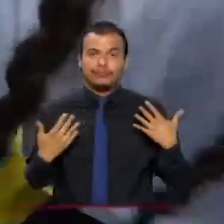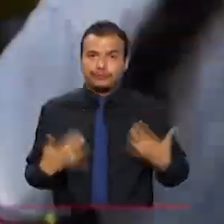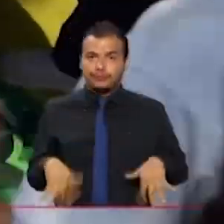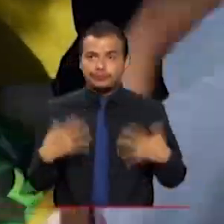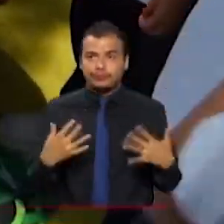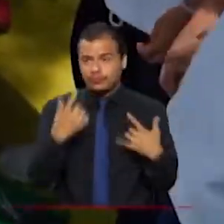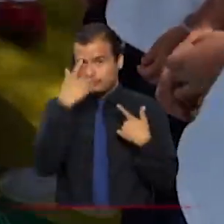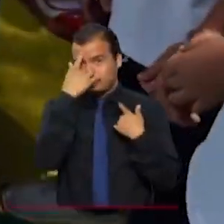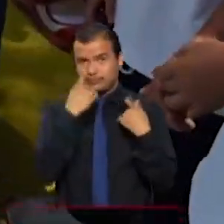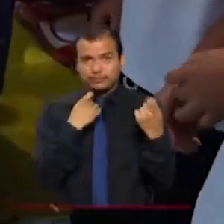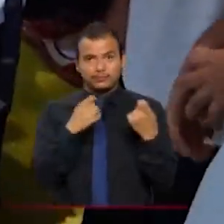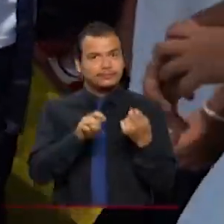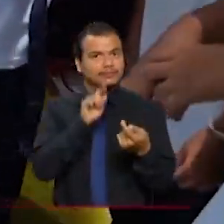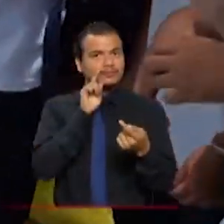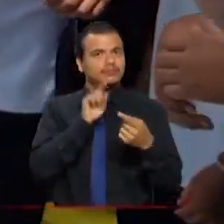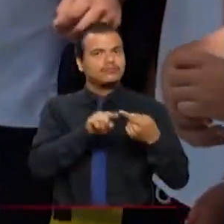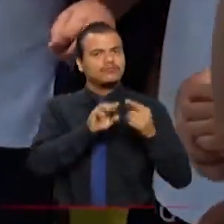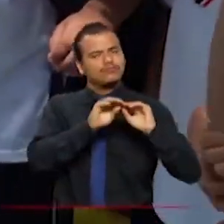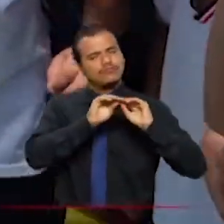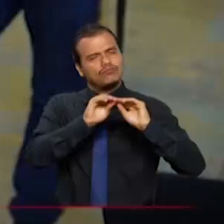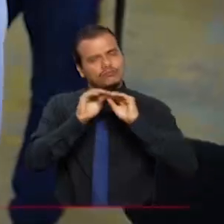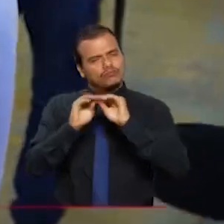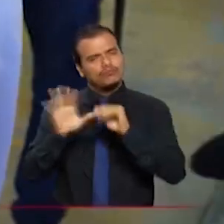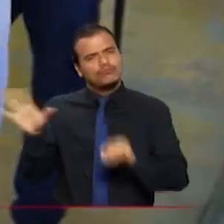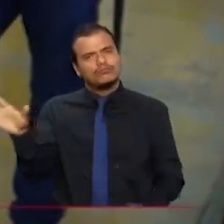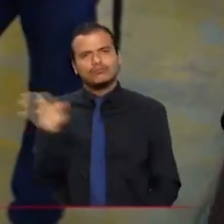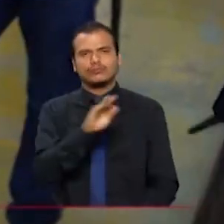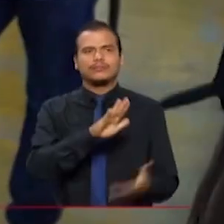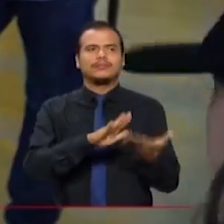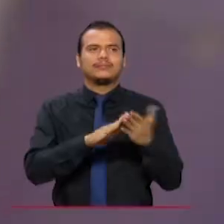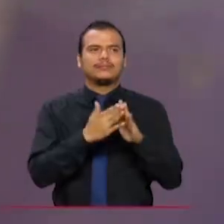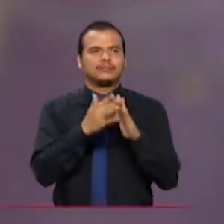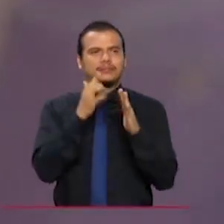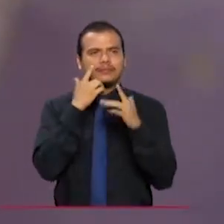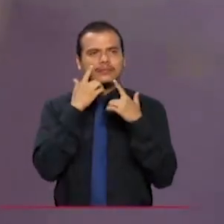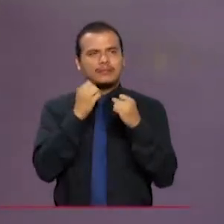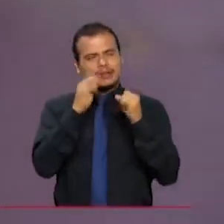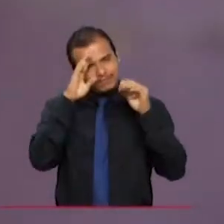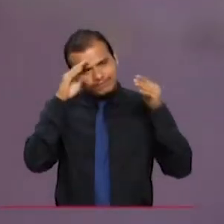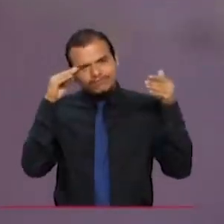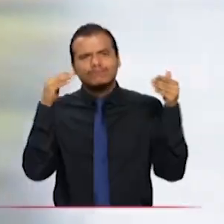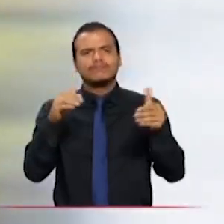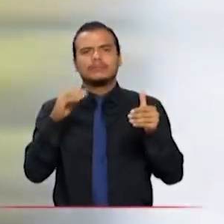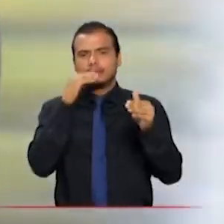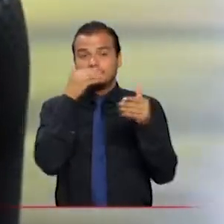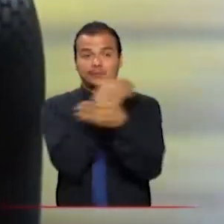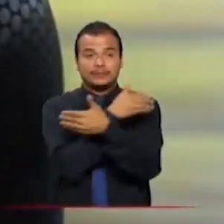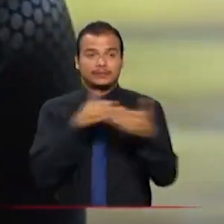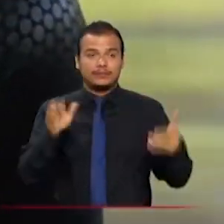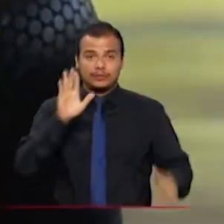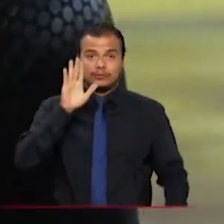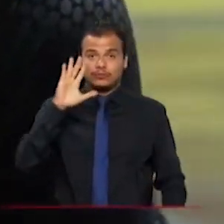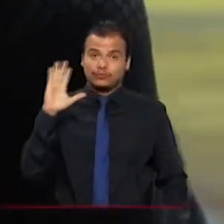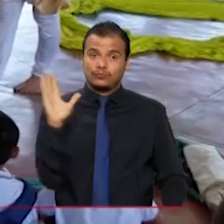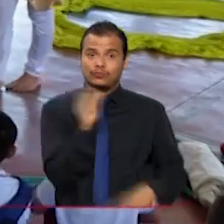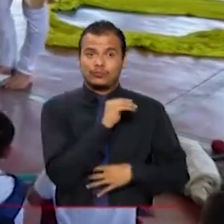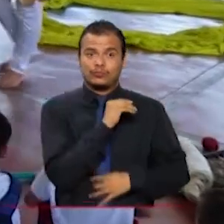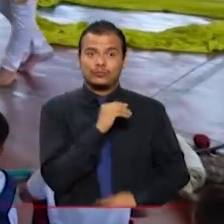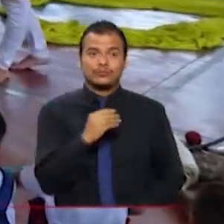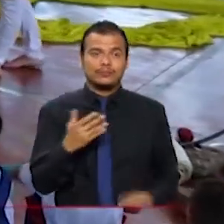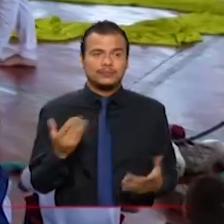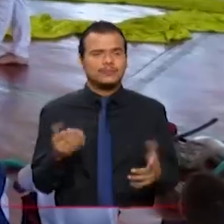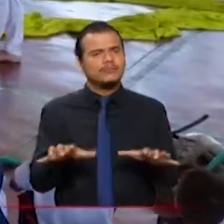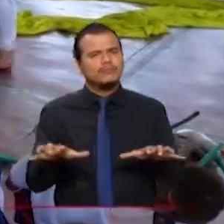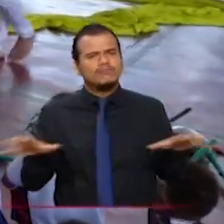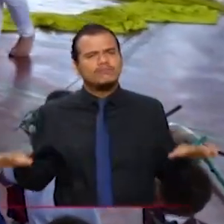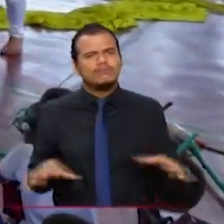campaña educativa orientada directamente a un público infantil. ¡Ayúdenme a rescatar el agua! El evento se